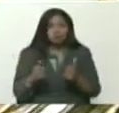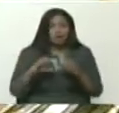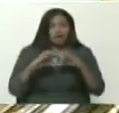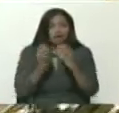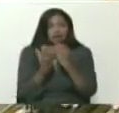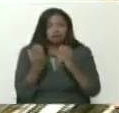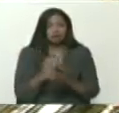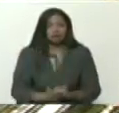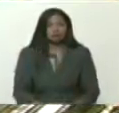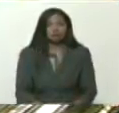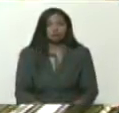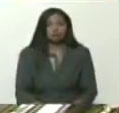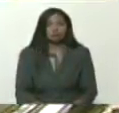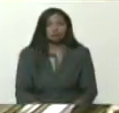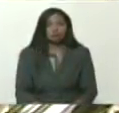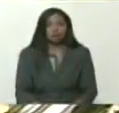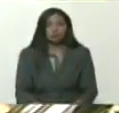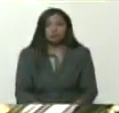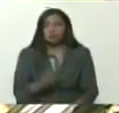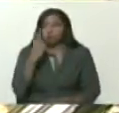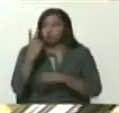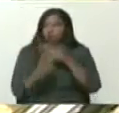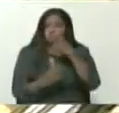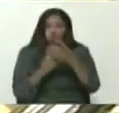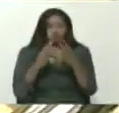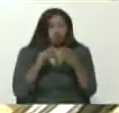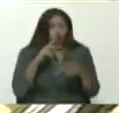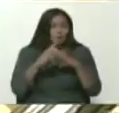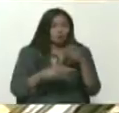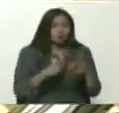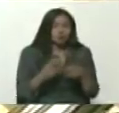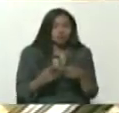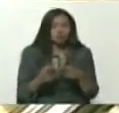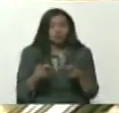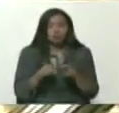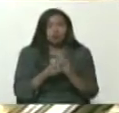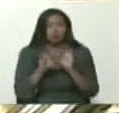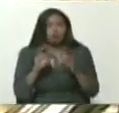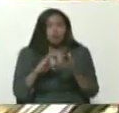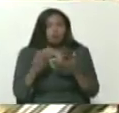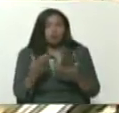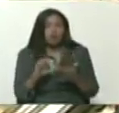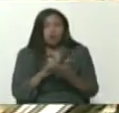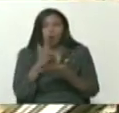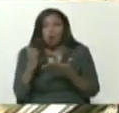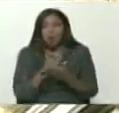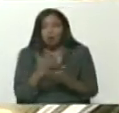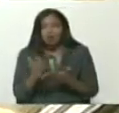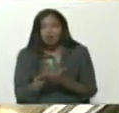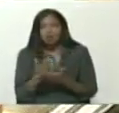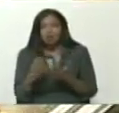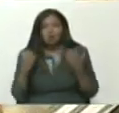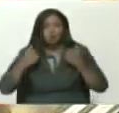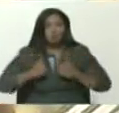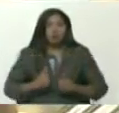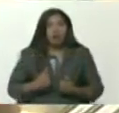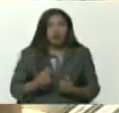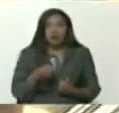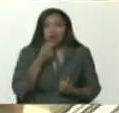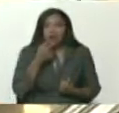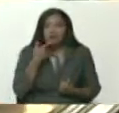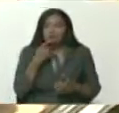clases. Supervisando todos los procesos productivos de los cuadernos, los libros, los morrales. Este cuaderno tan